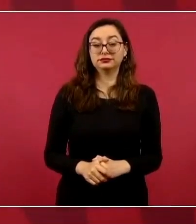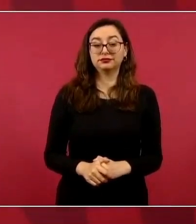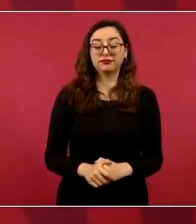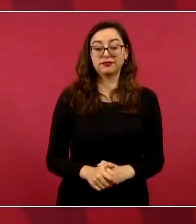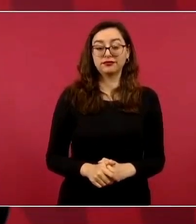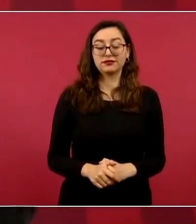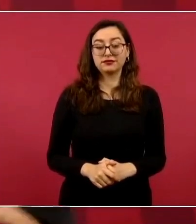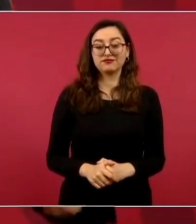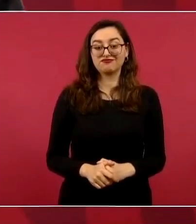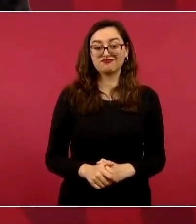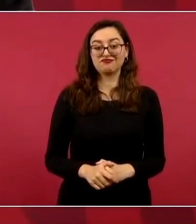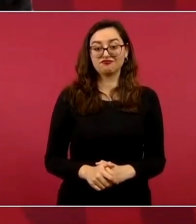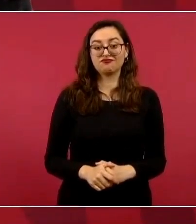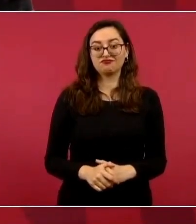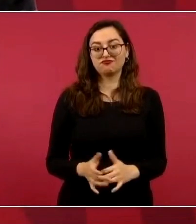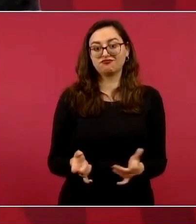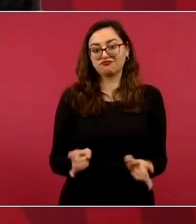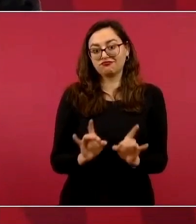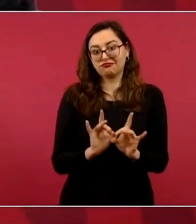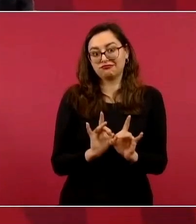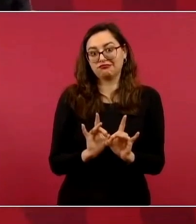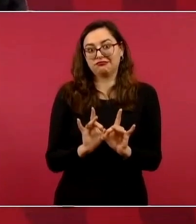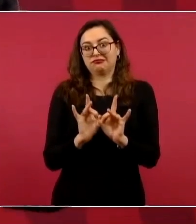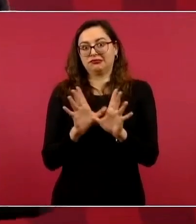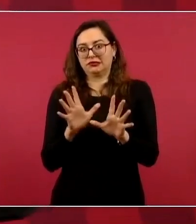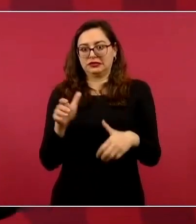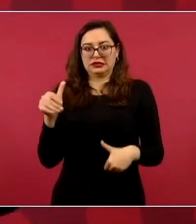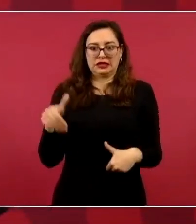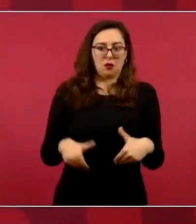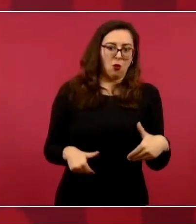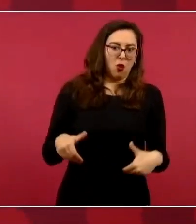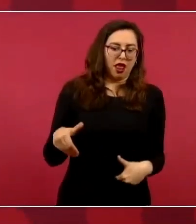pues sí produce